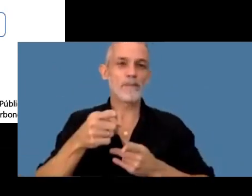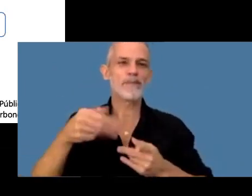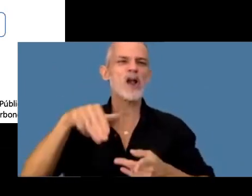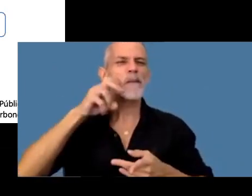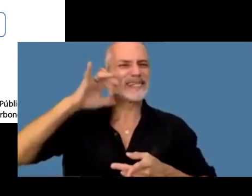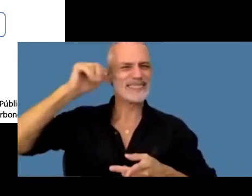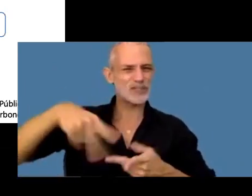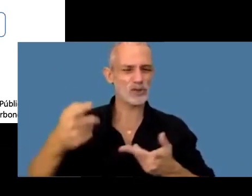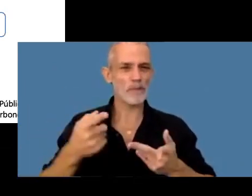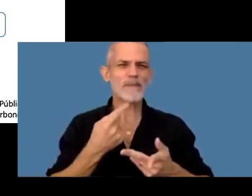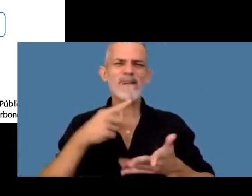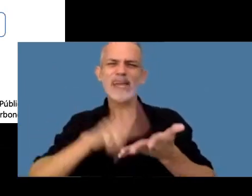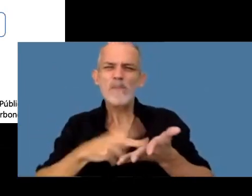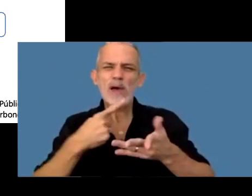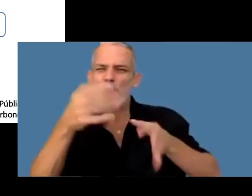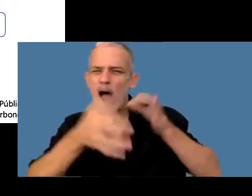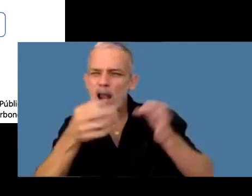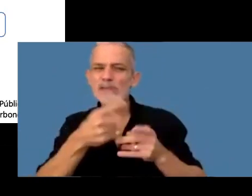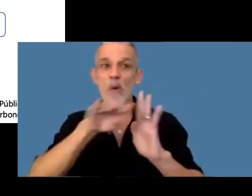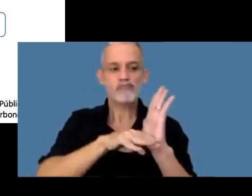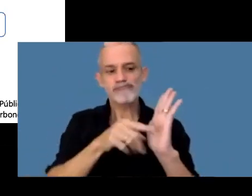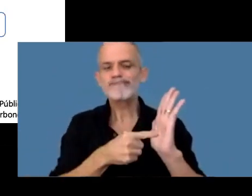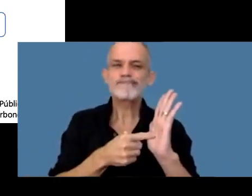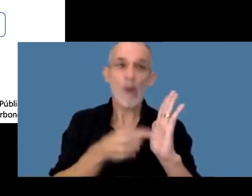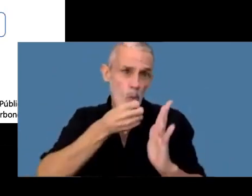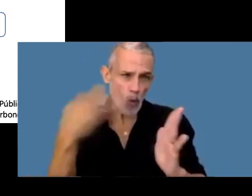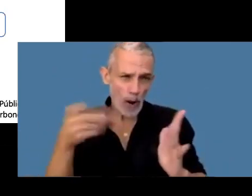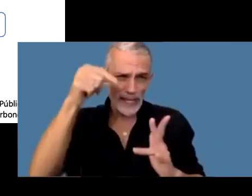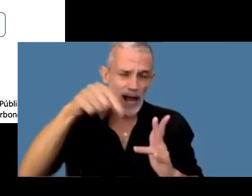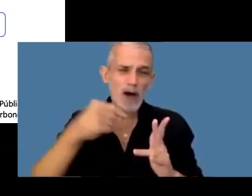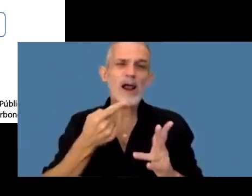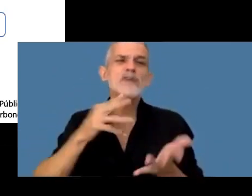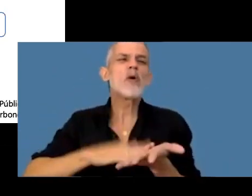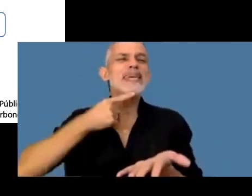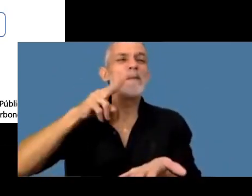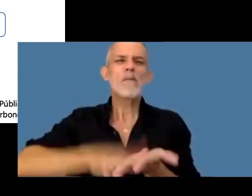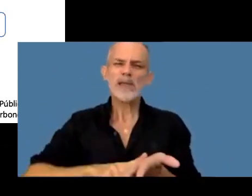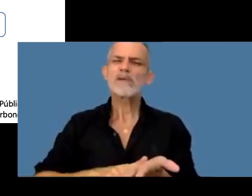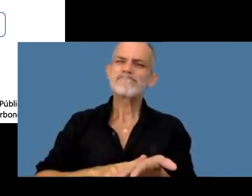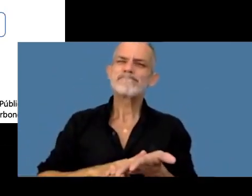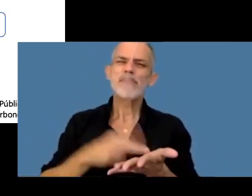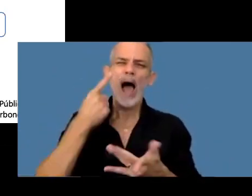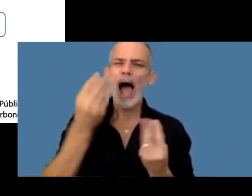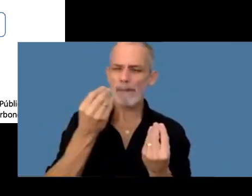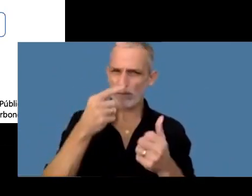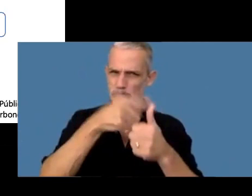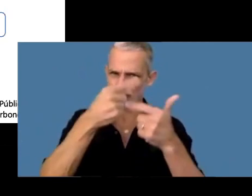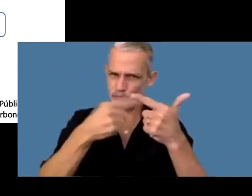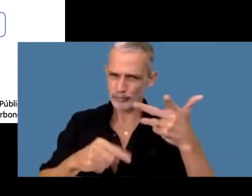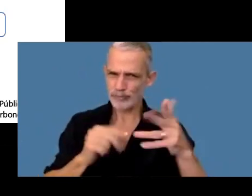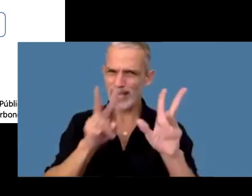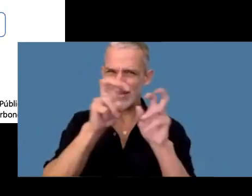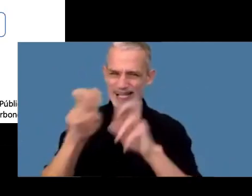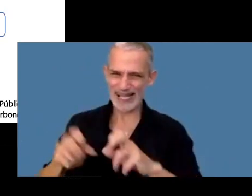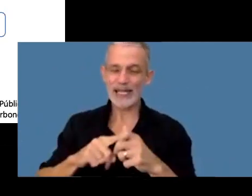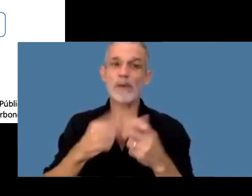cuando uno analiza una norma de cualquier tipo, pero en este caso una norma de carácter tributaria, verificamos diferentes cuestiones, ¿no? El elemento subjetivo